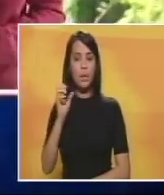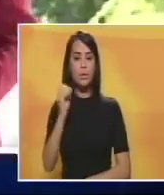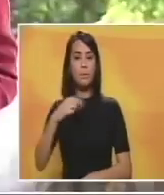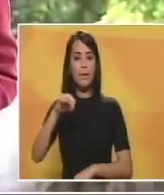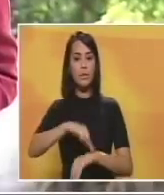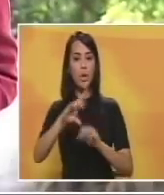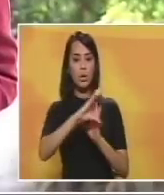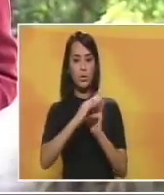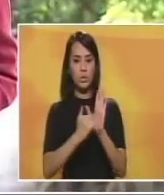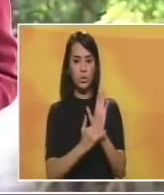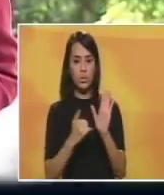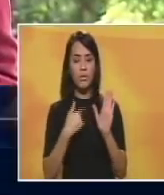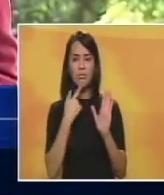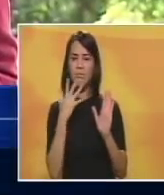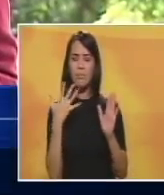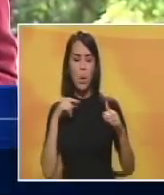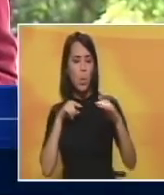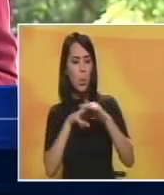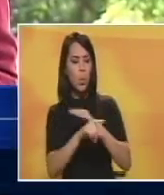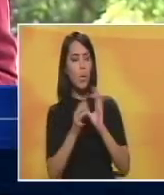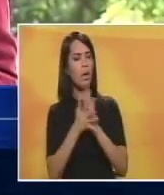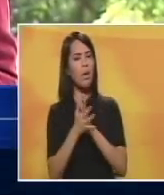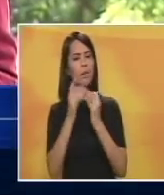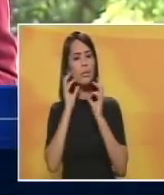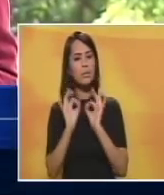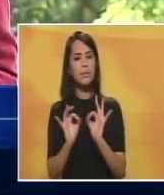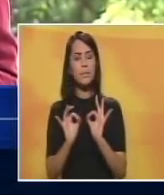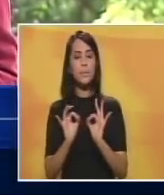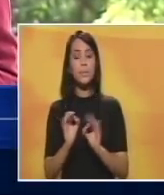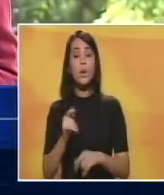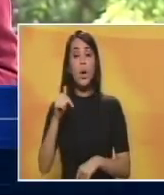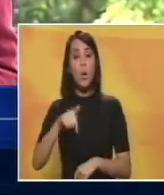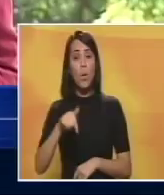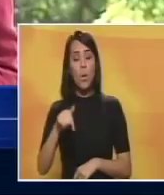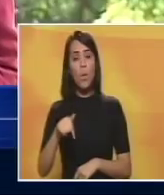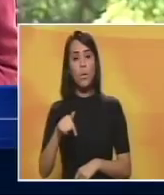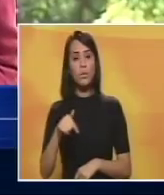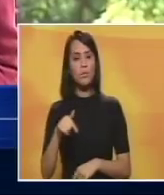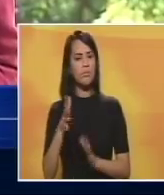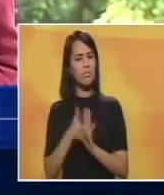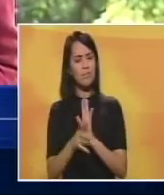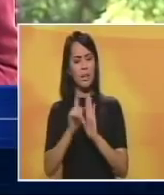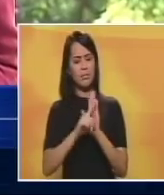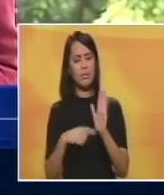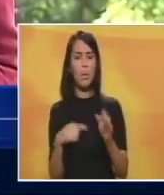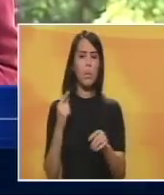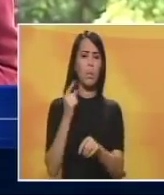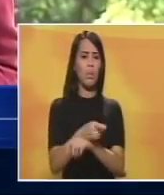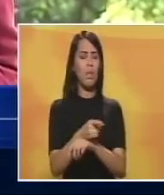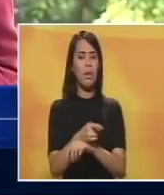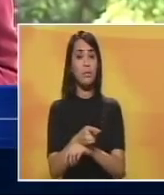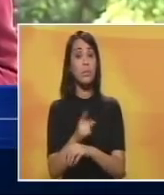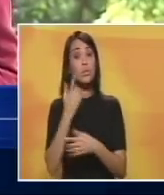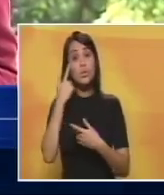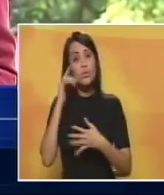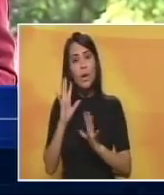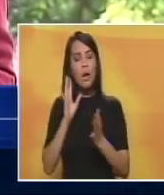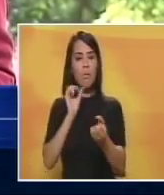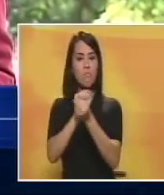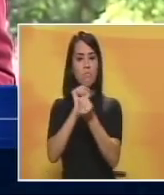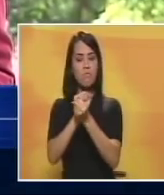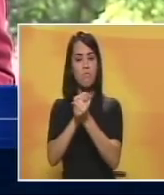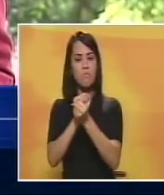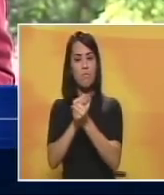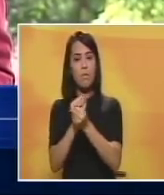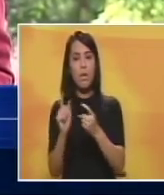Nacional Constituyente le allanó su inmunidad parlamentaria, conocerá hoy de qué se le imputa, sabrá si seguirá detenido en la sede del SEBIN